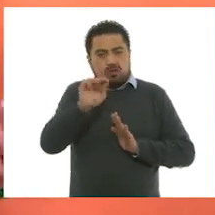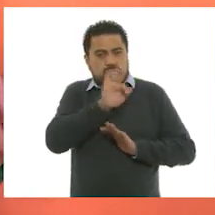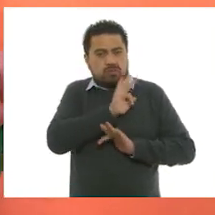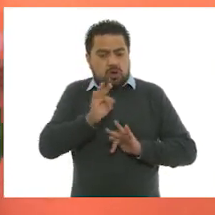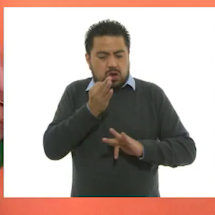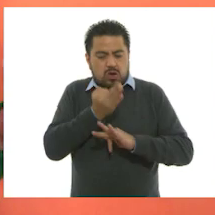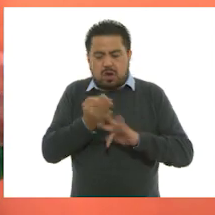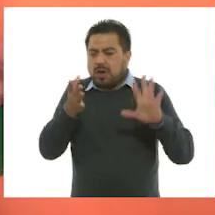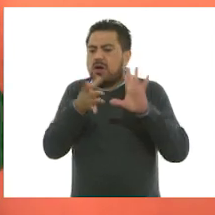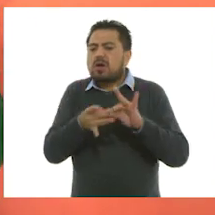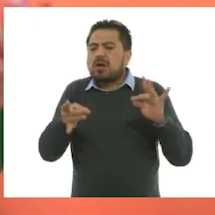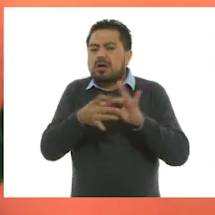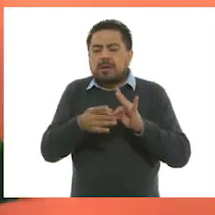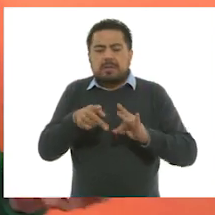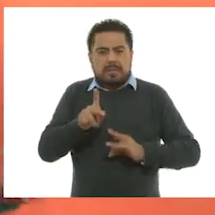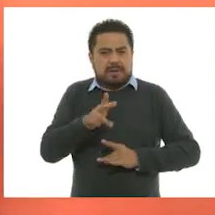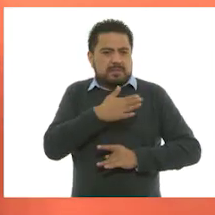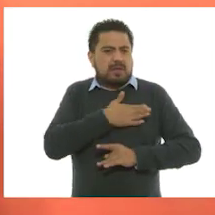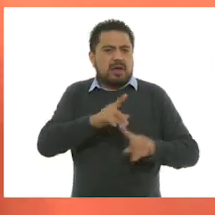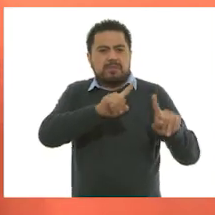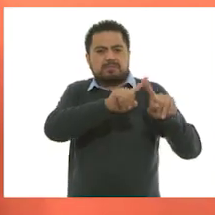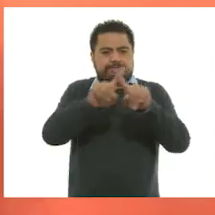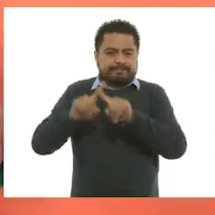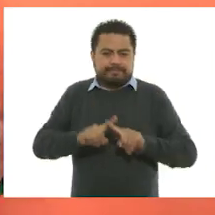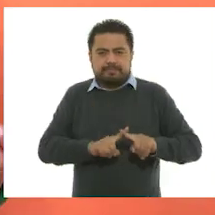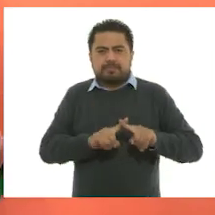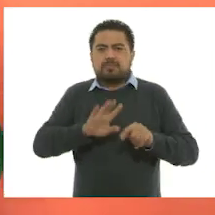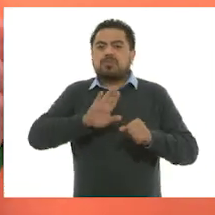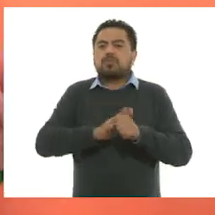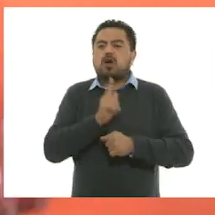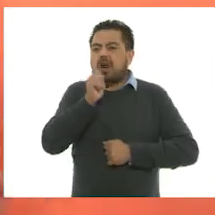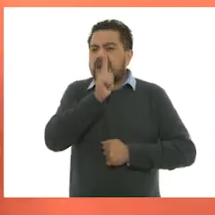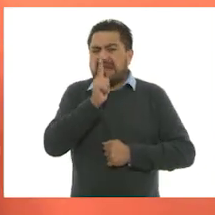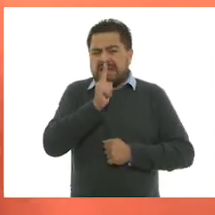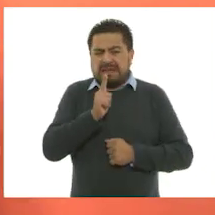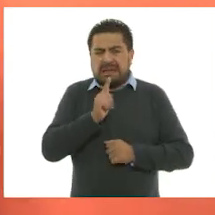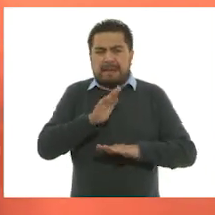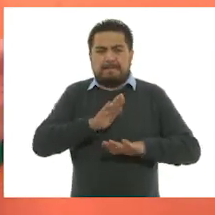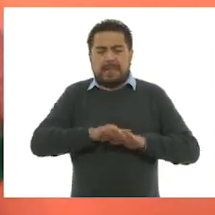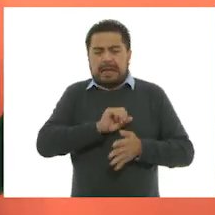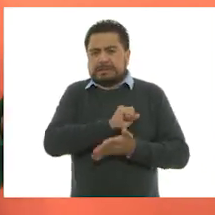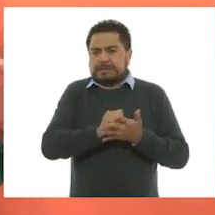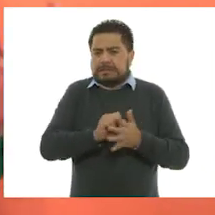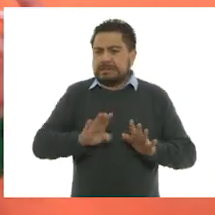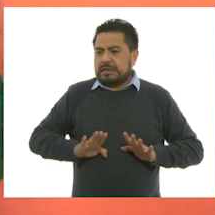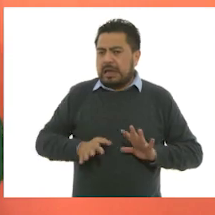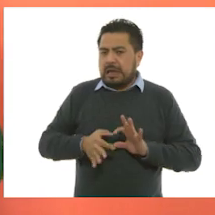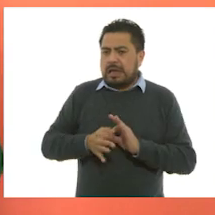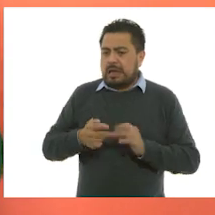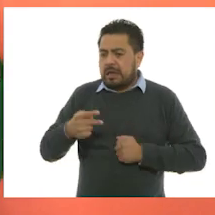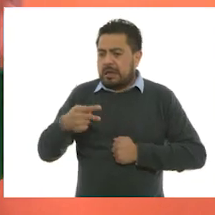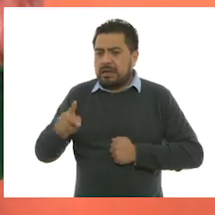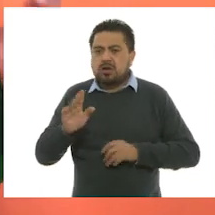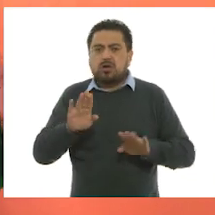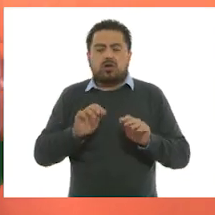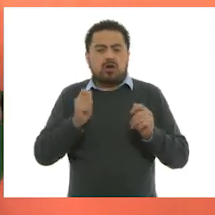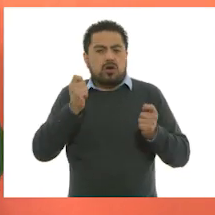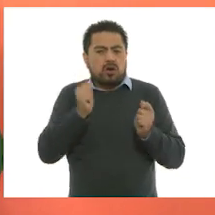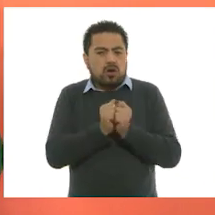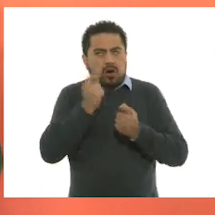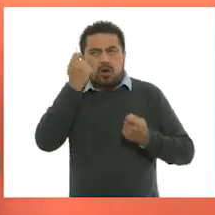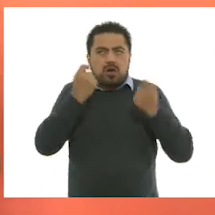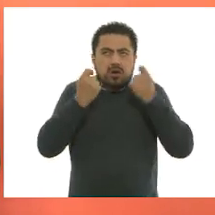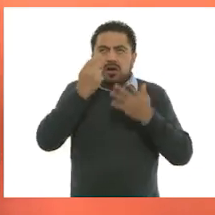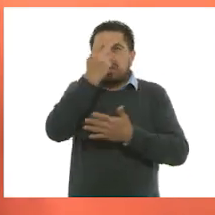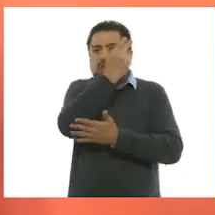decir pobre, sino bueno, distinto, porque era un lenguaje muy simbólico, muy a través de gestos, de